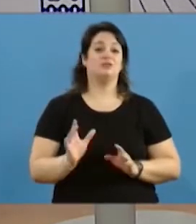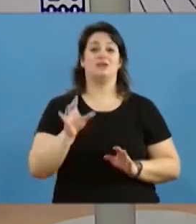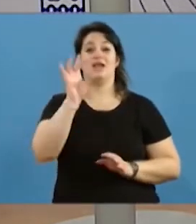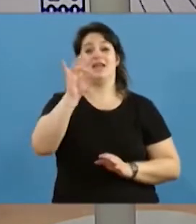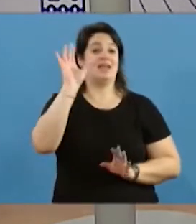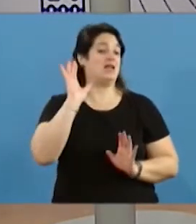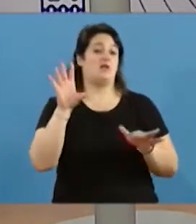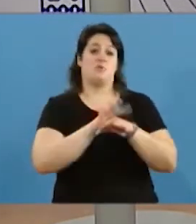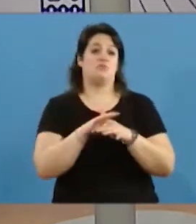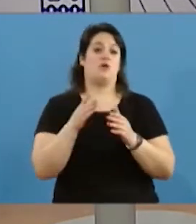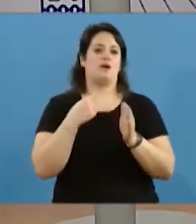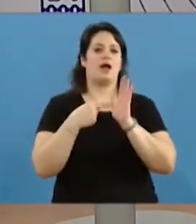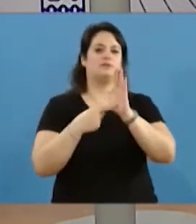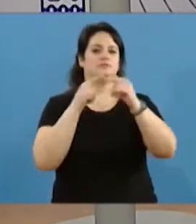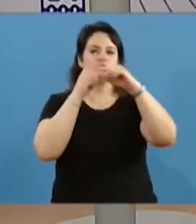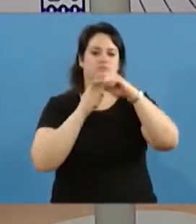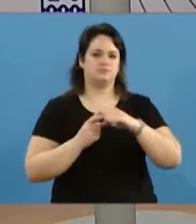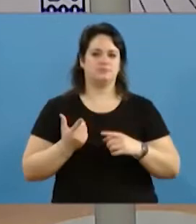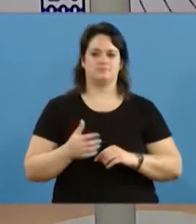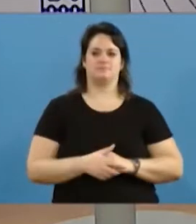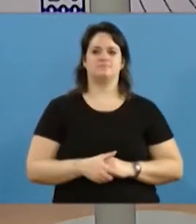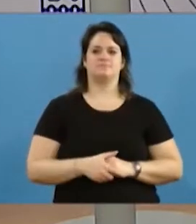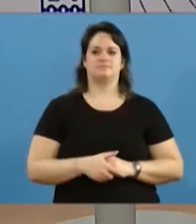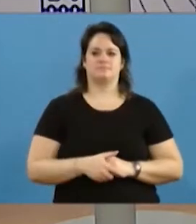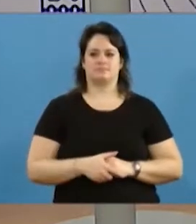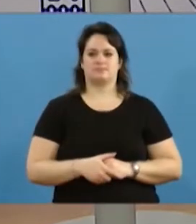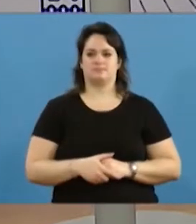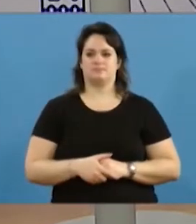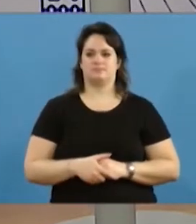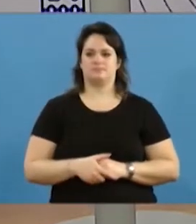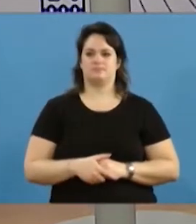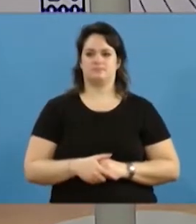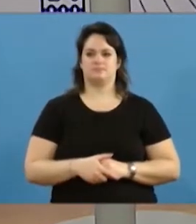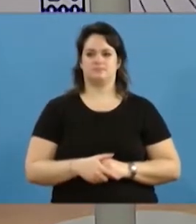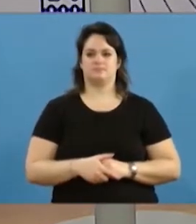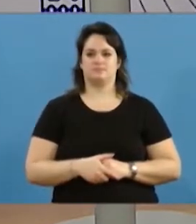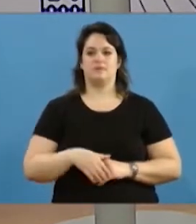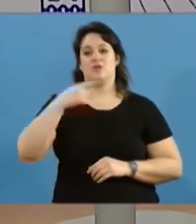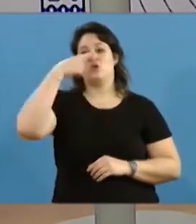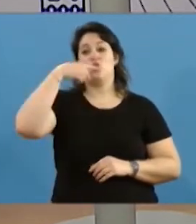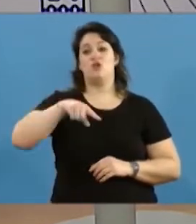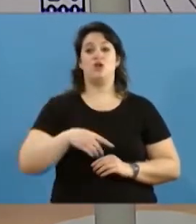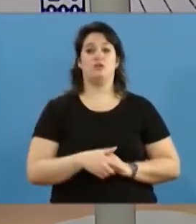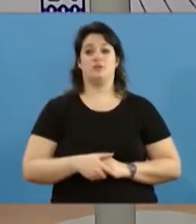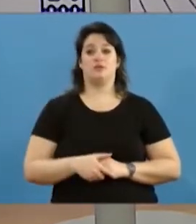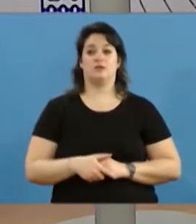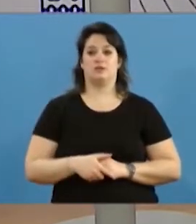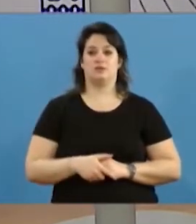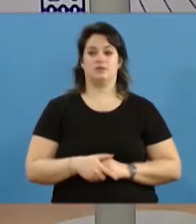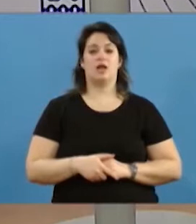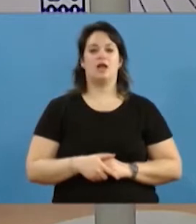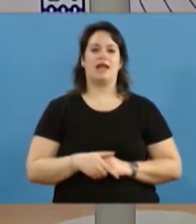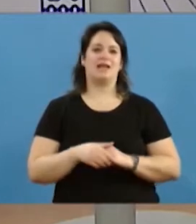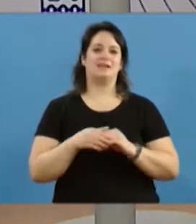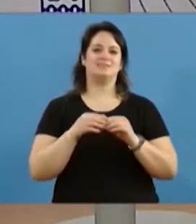Elegí para hacer nuestro estudio estadístico. Bien, bien. Uh-huh. ¿Sí? Vamos ¿y con el último? La última en el último. Vamos con la última.